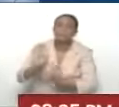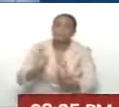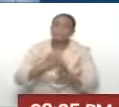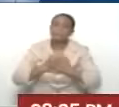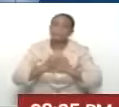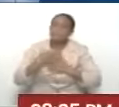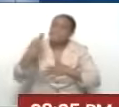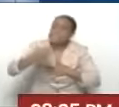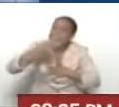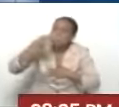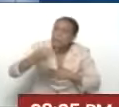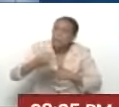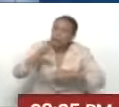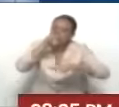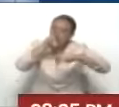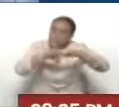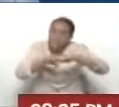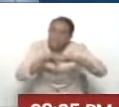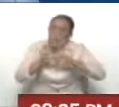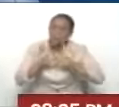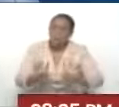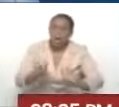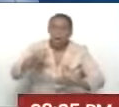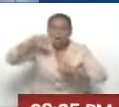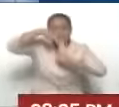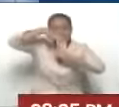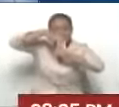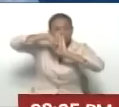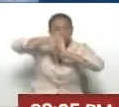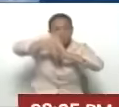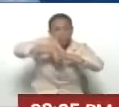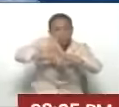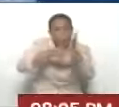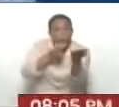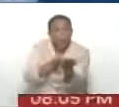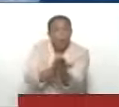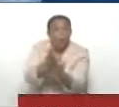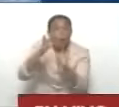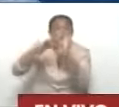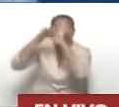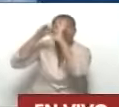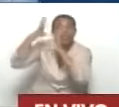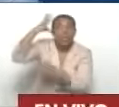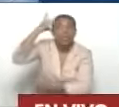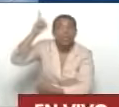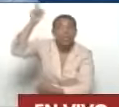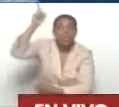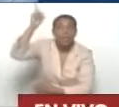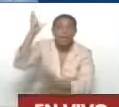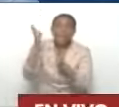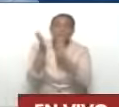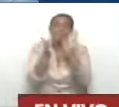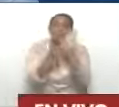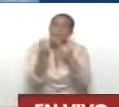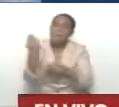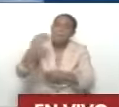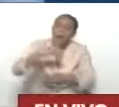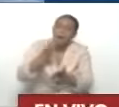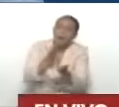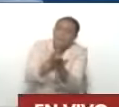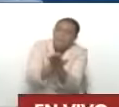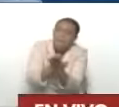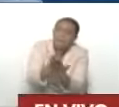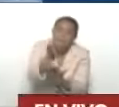cada vez tengo más profunda creencia en Dios, en nuestro Señor Jesucristo, cada vez más. Porque lo he